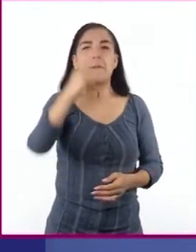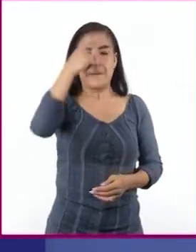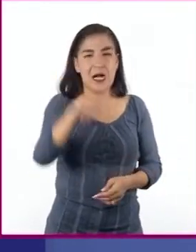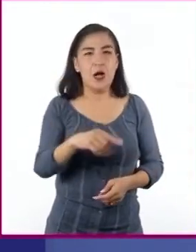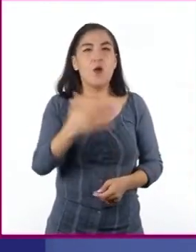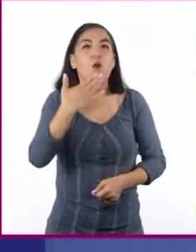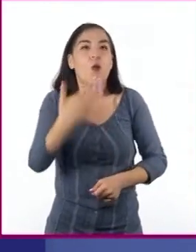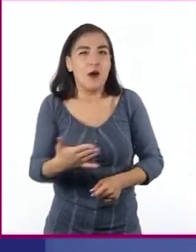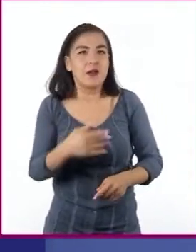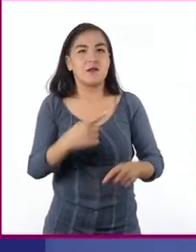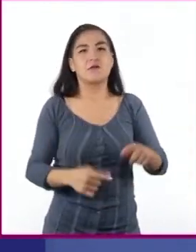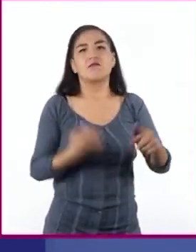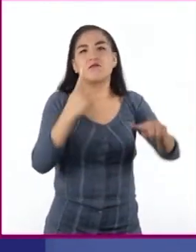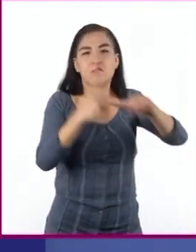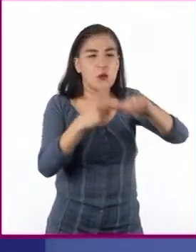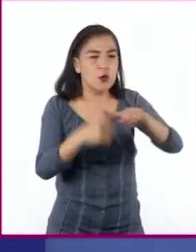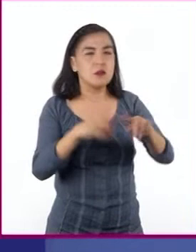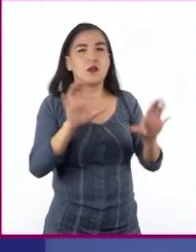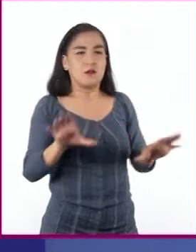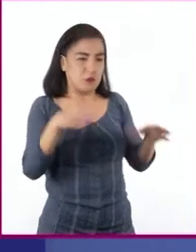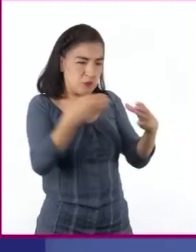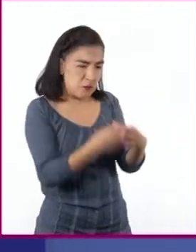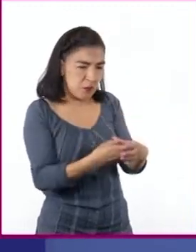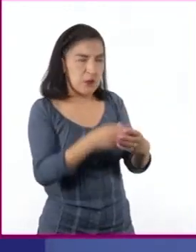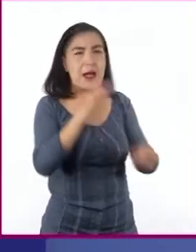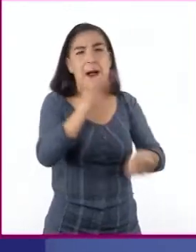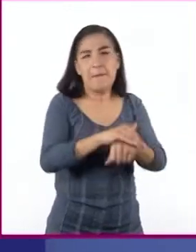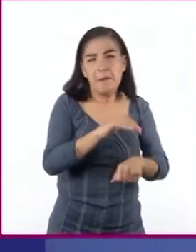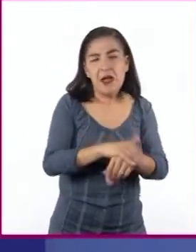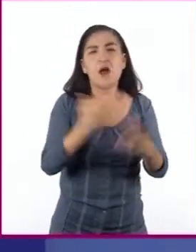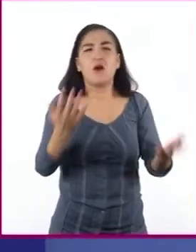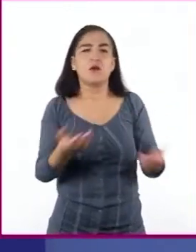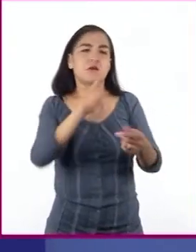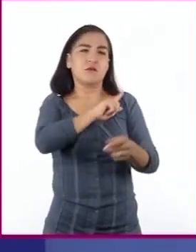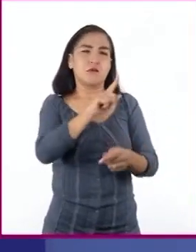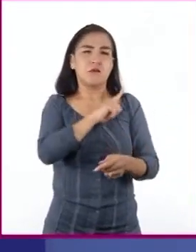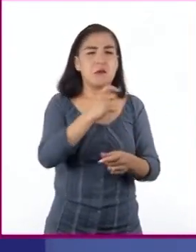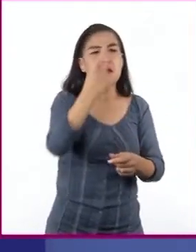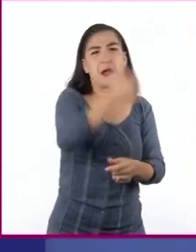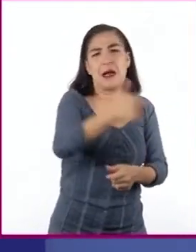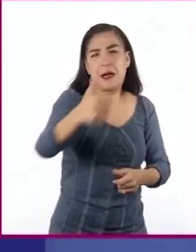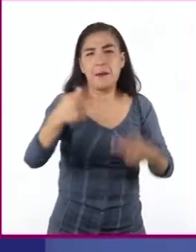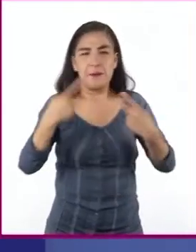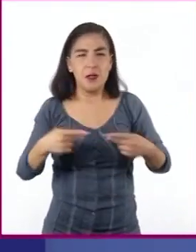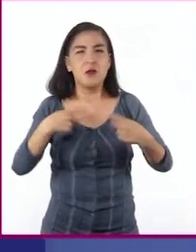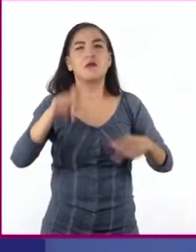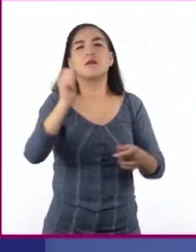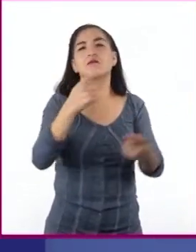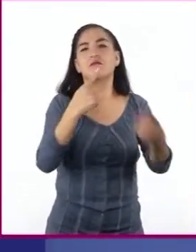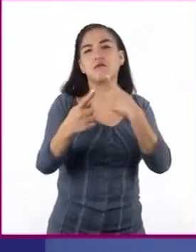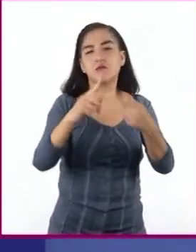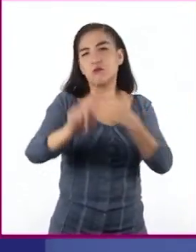colectivo, como la reflexión sobre los valores, problemas y necesidades comunes.